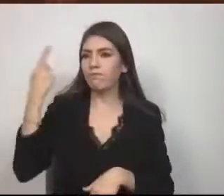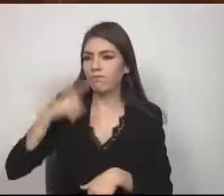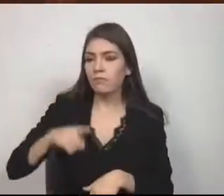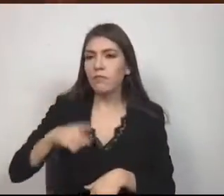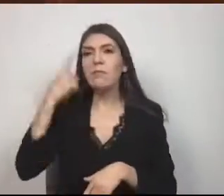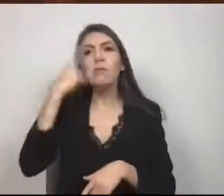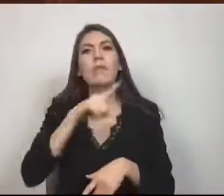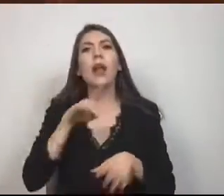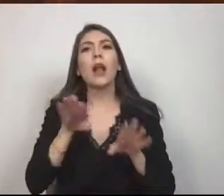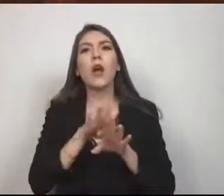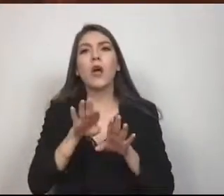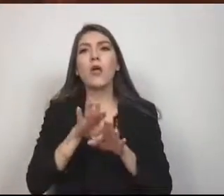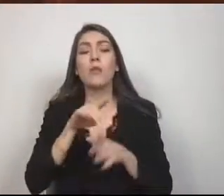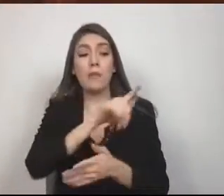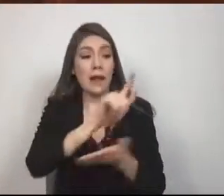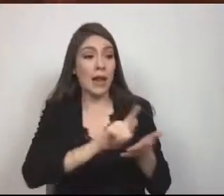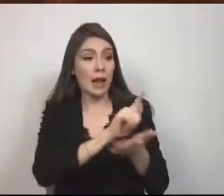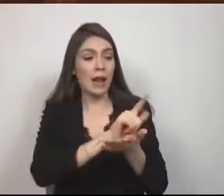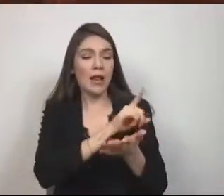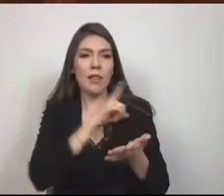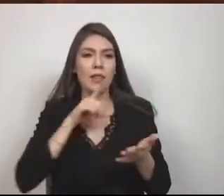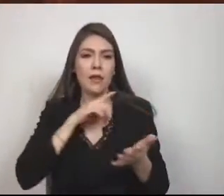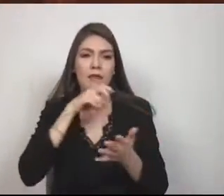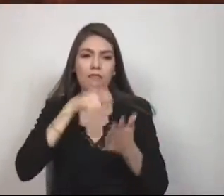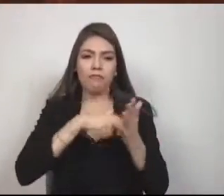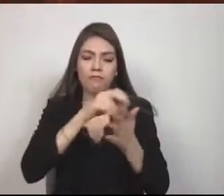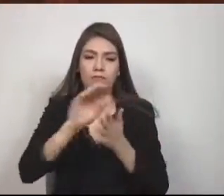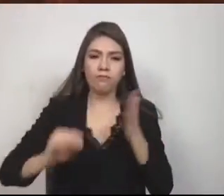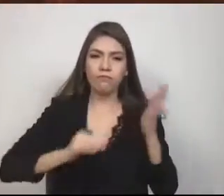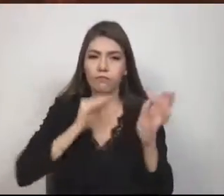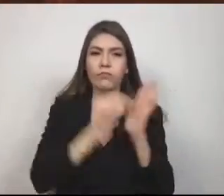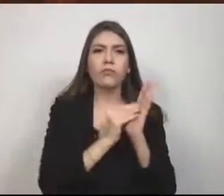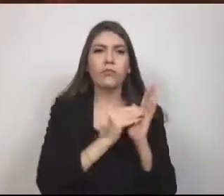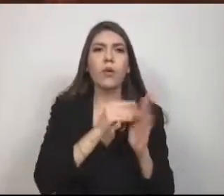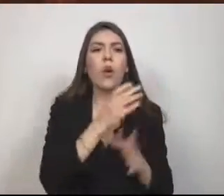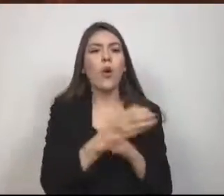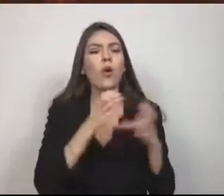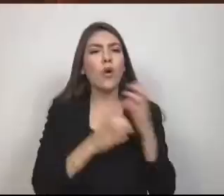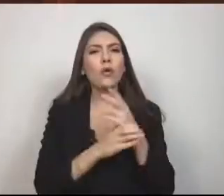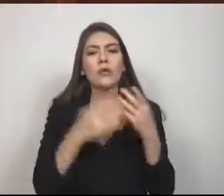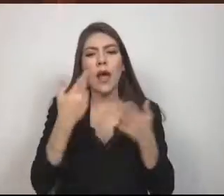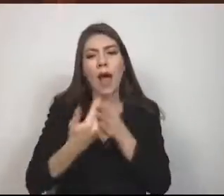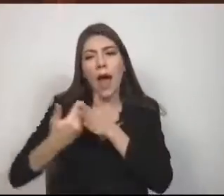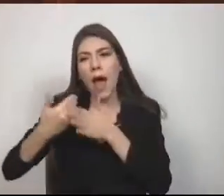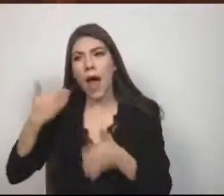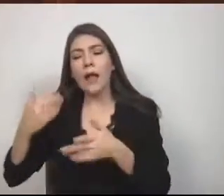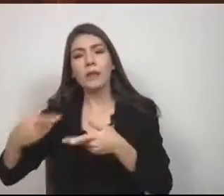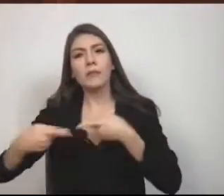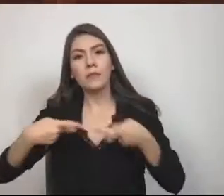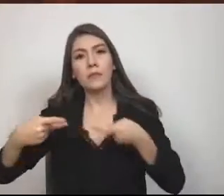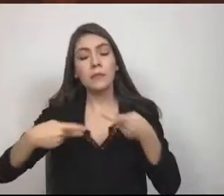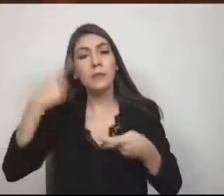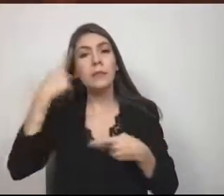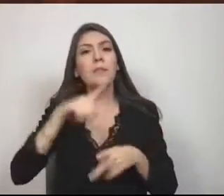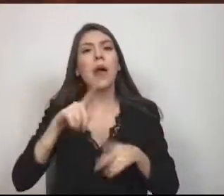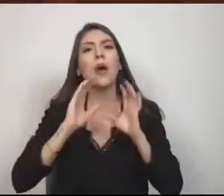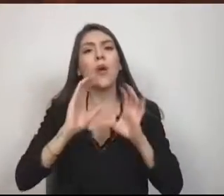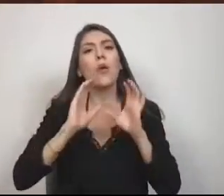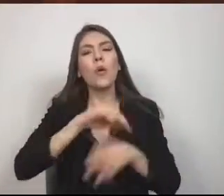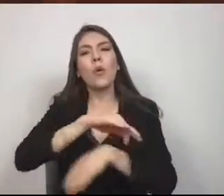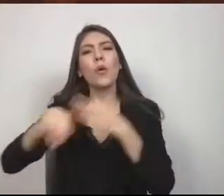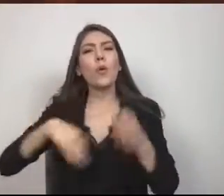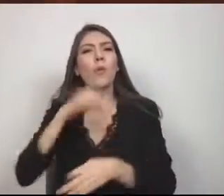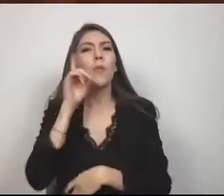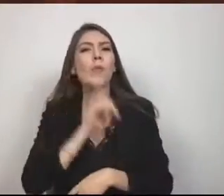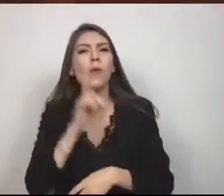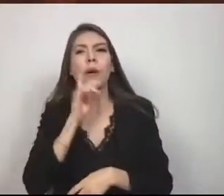en la legislación medidas de carácter preventivo que puedan fomentar la protección de las mujeres contra toda forma de